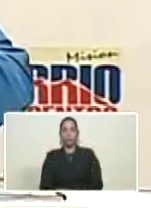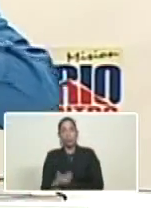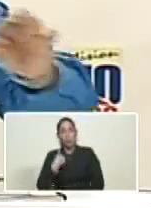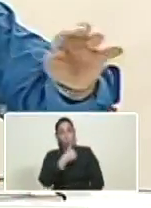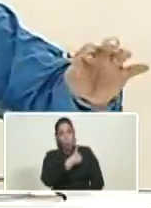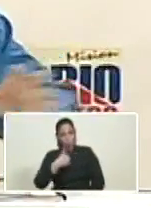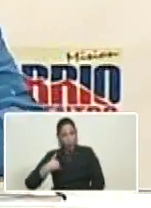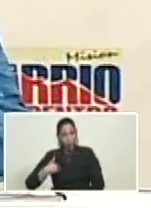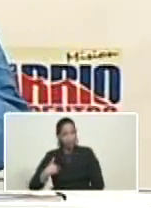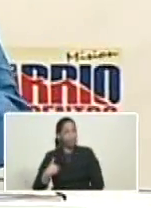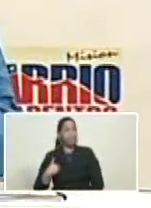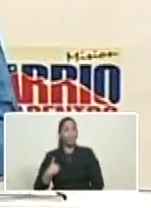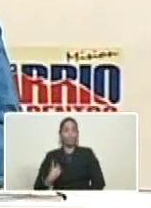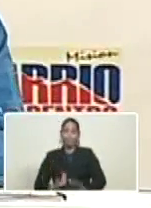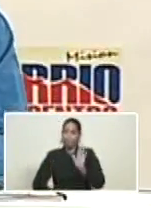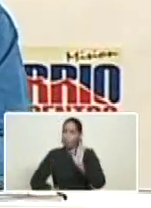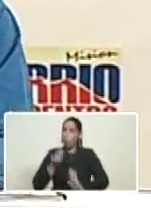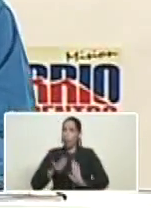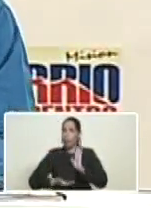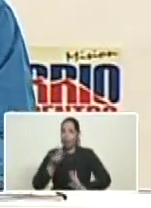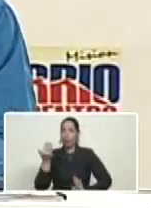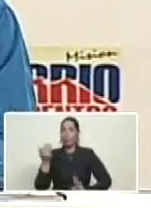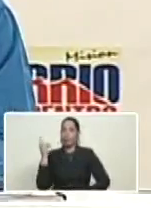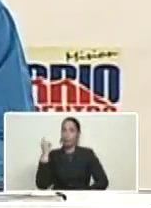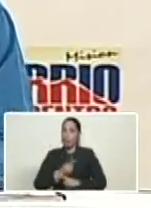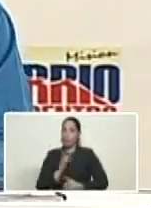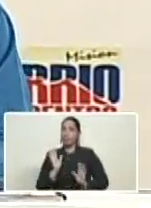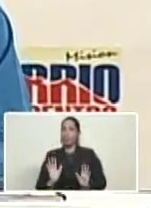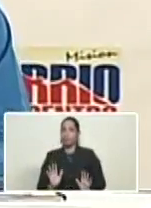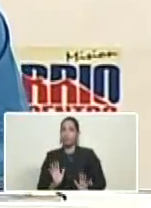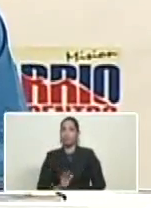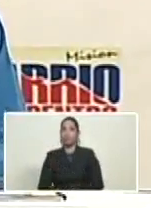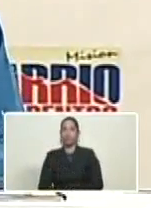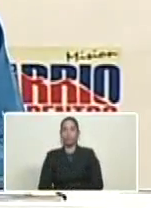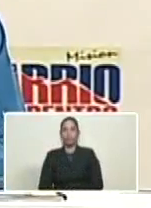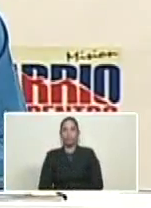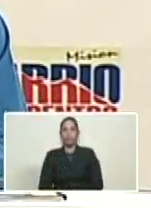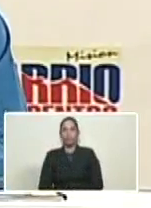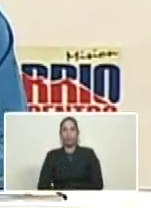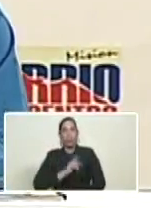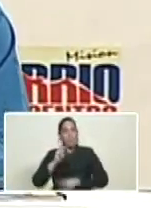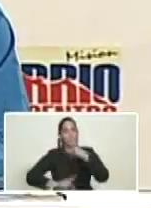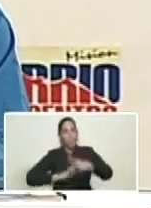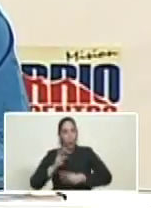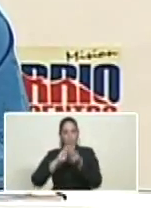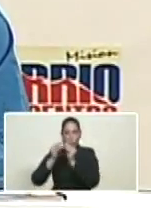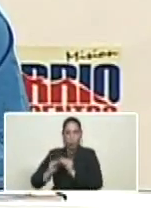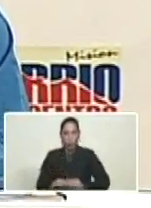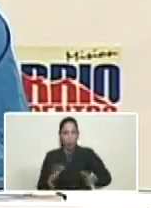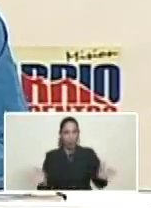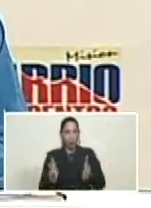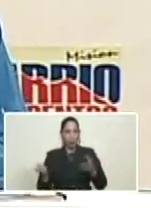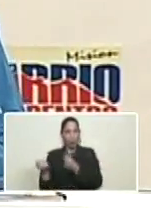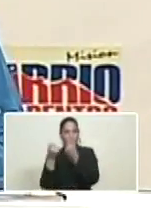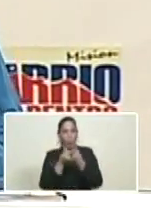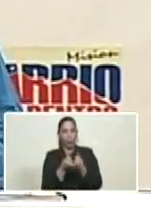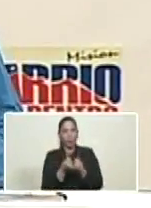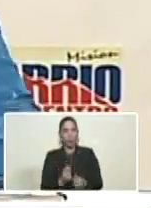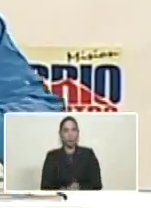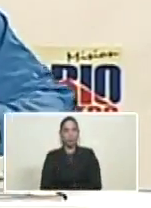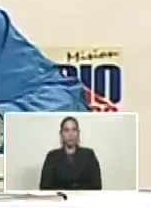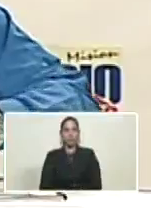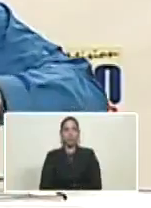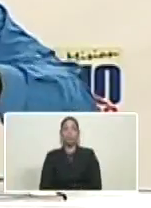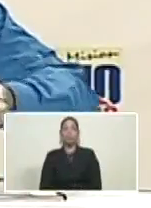Creo que es prioritario en mi agenda, en la agenda del programa de recuperación económica, que